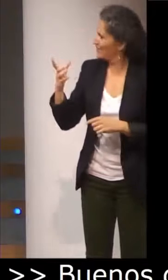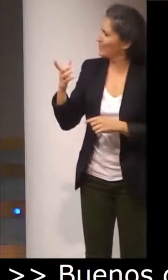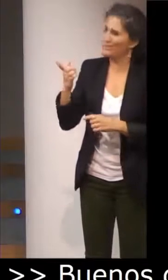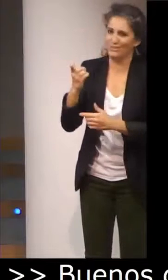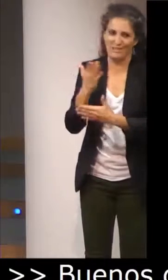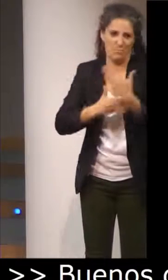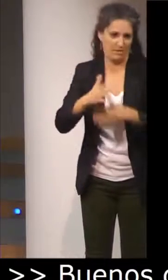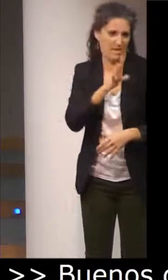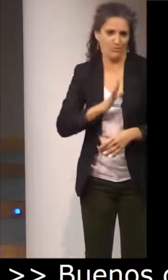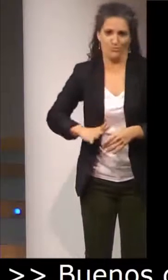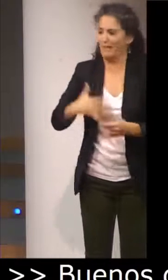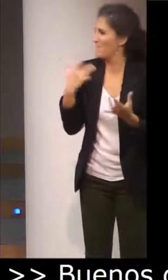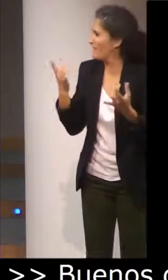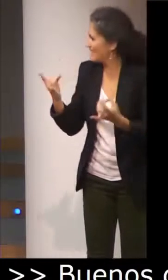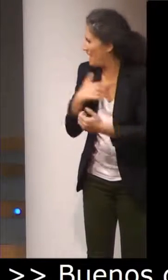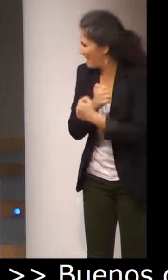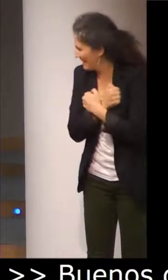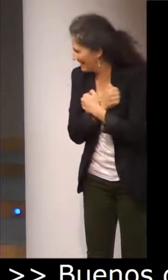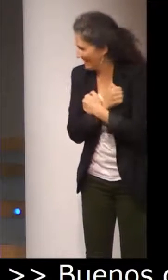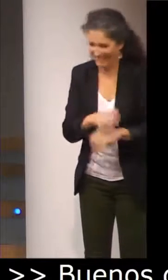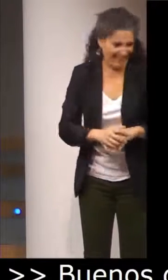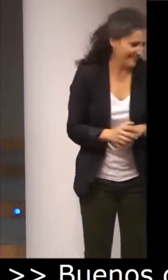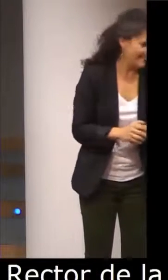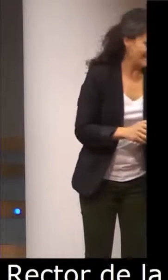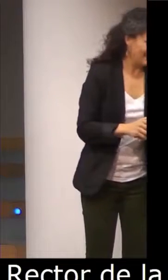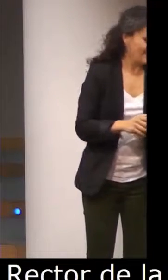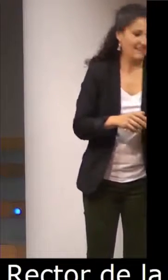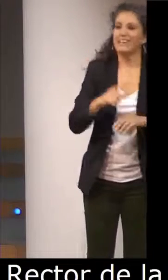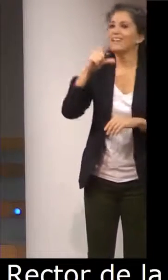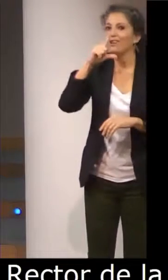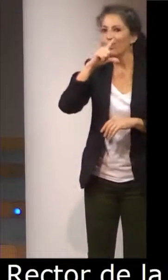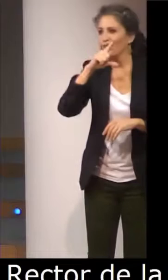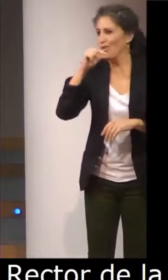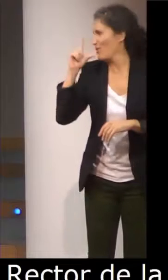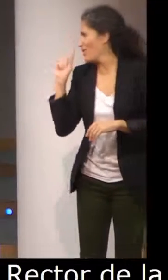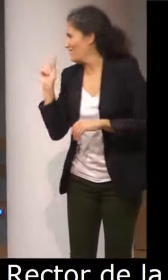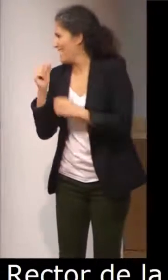directora del Real Patronato sobre Discapacidad, mi querida Mercedes Jaraba,